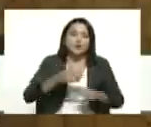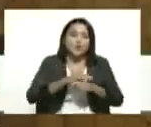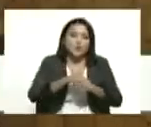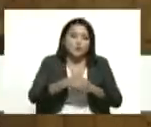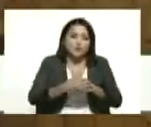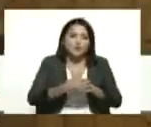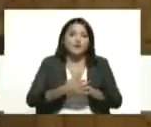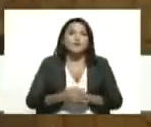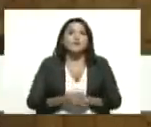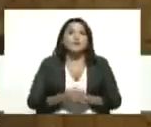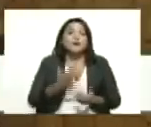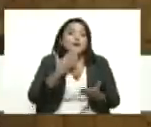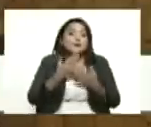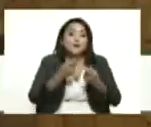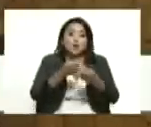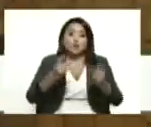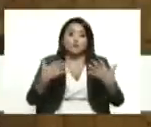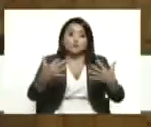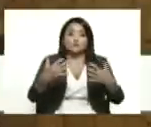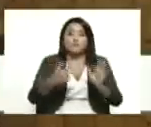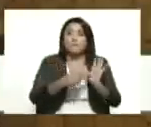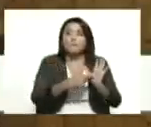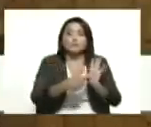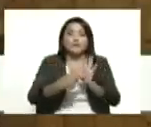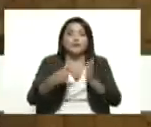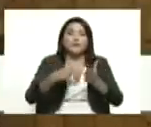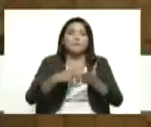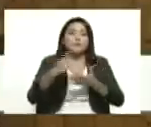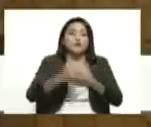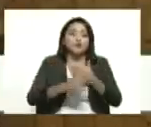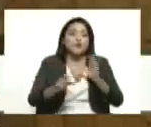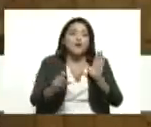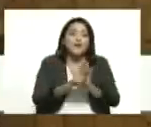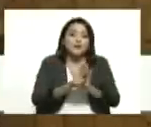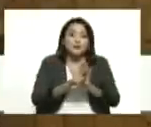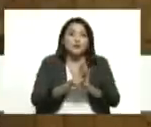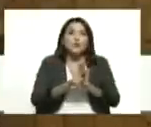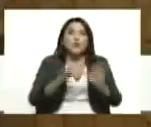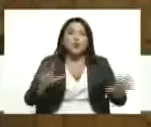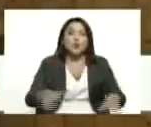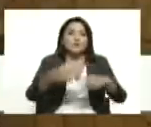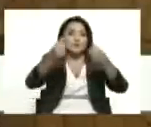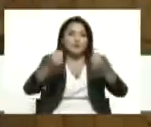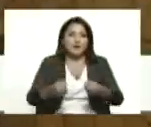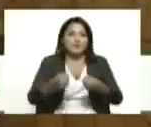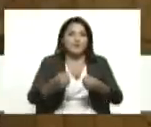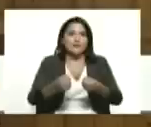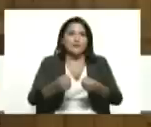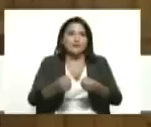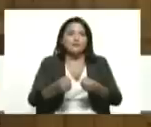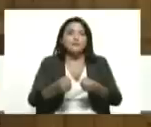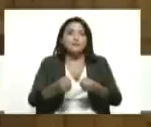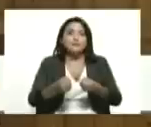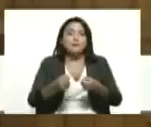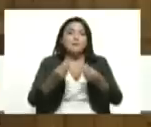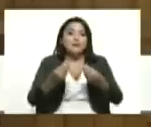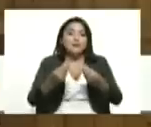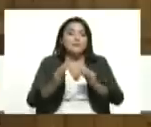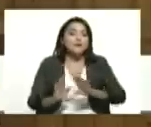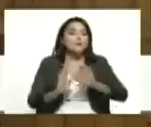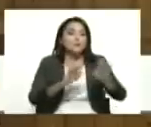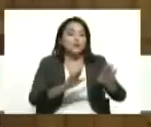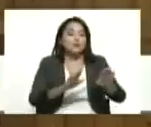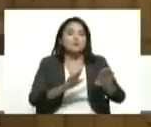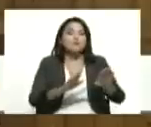y hermanas, darme la oportunidad de presentar esta ley orgánica que debe ayudar al Estado venezolano